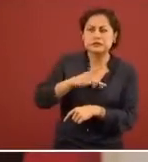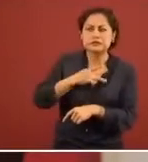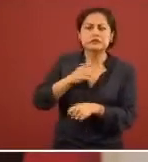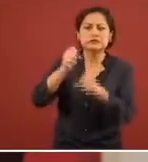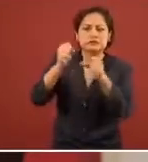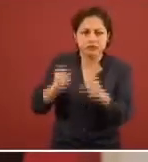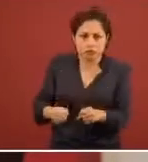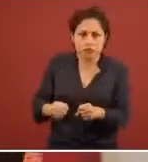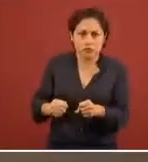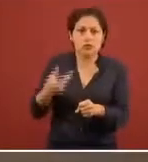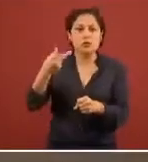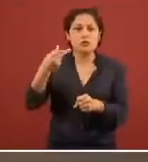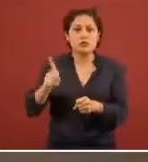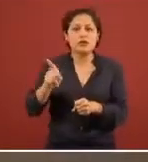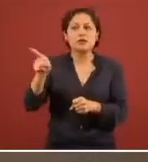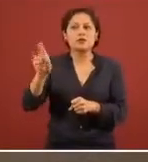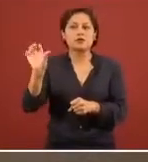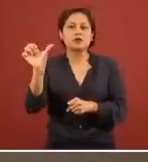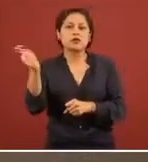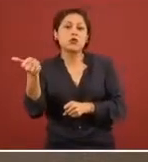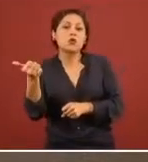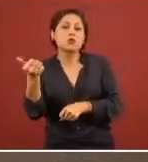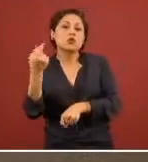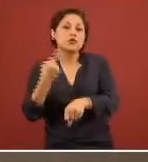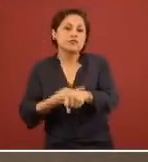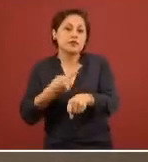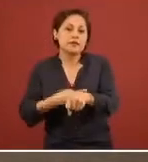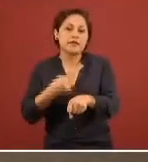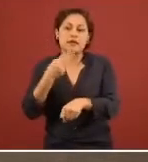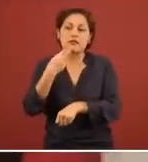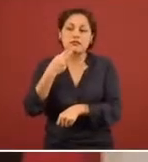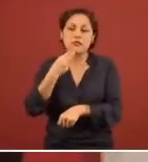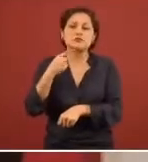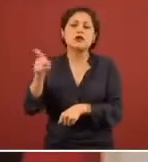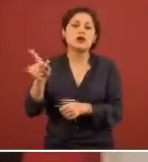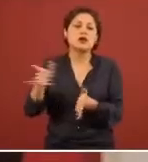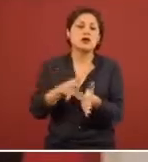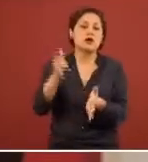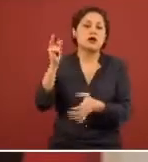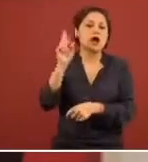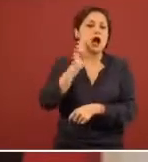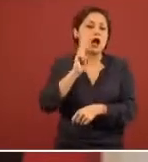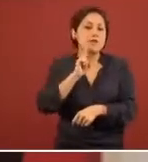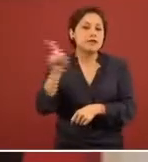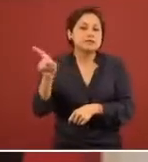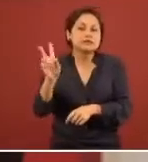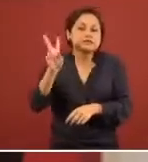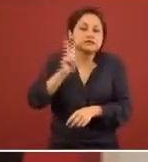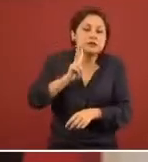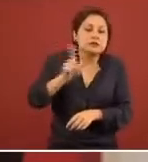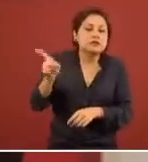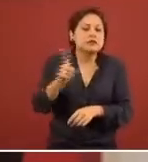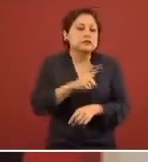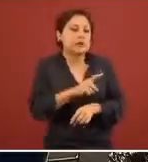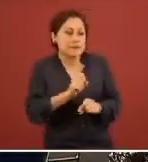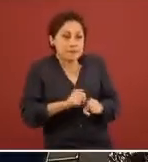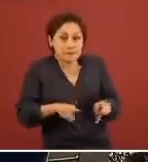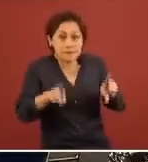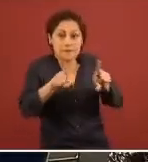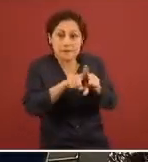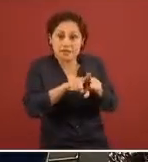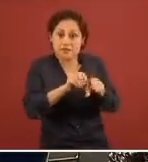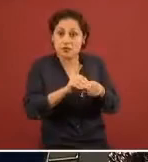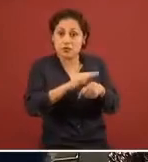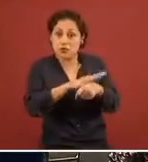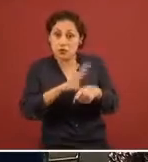pero se usan para otro tipo de enfermedades y ahora se intenta identificar si podrían ser útiles para el